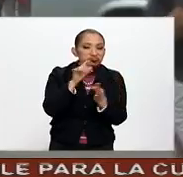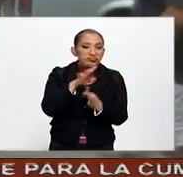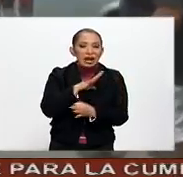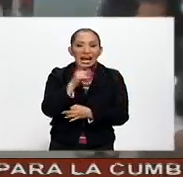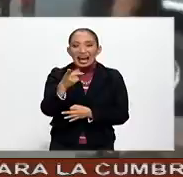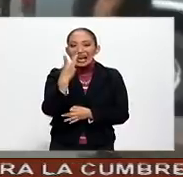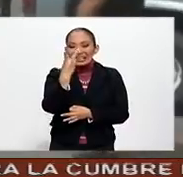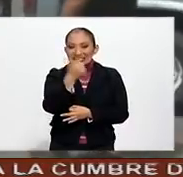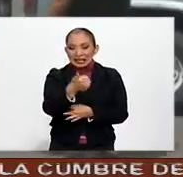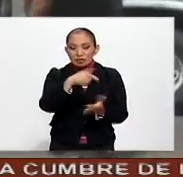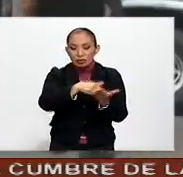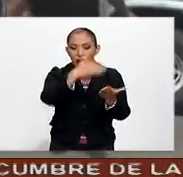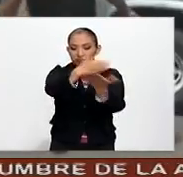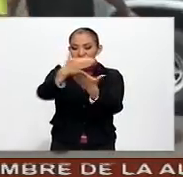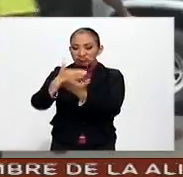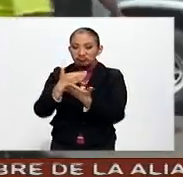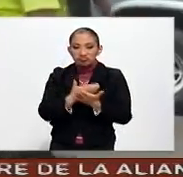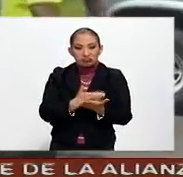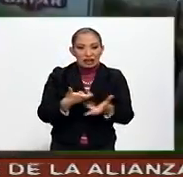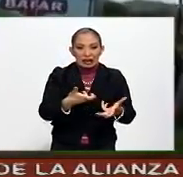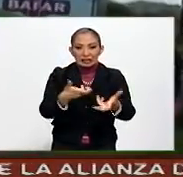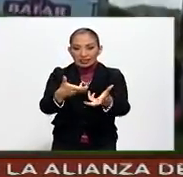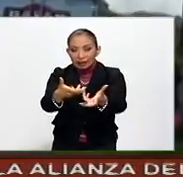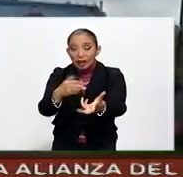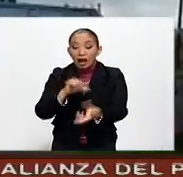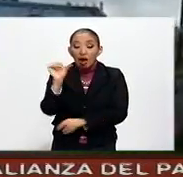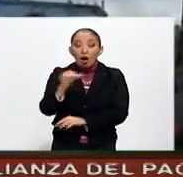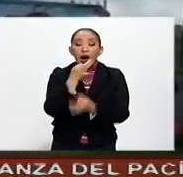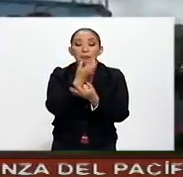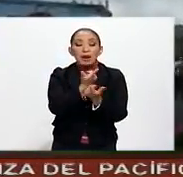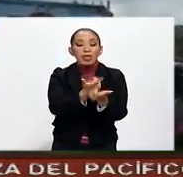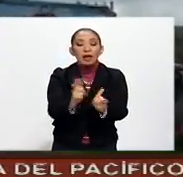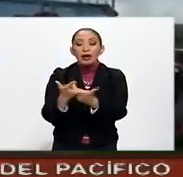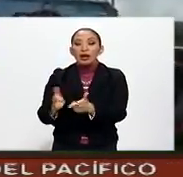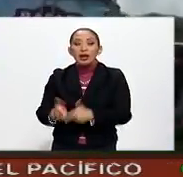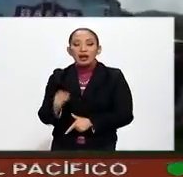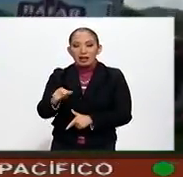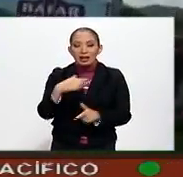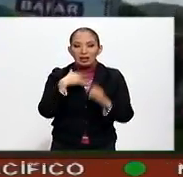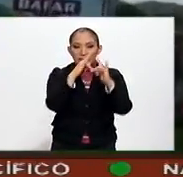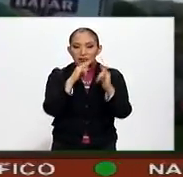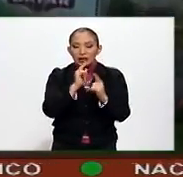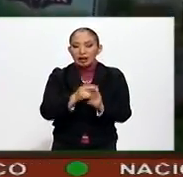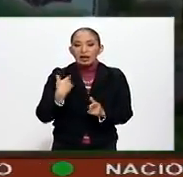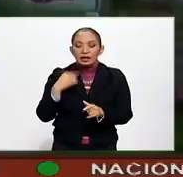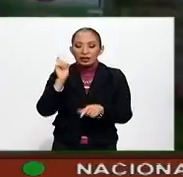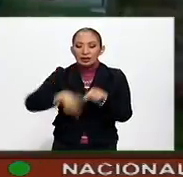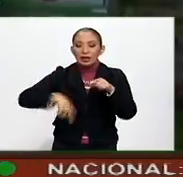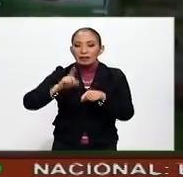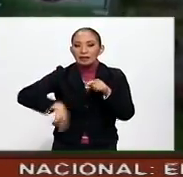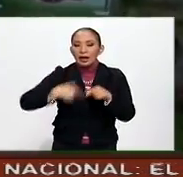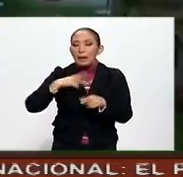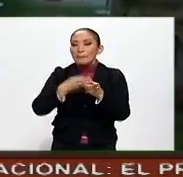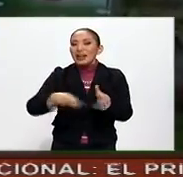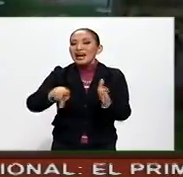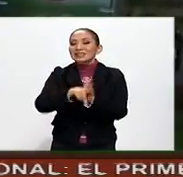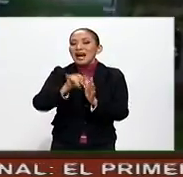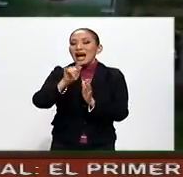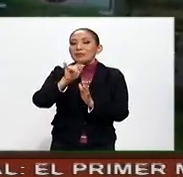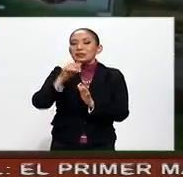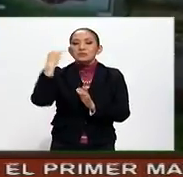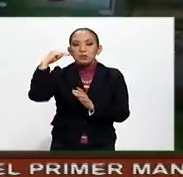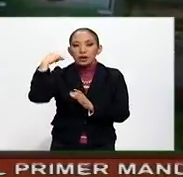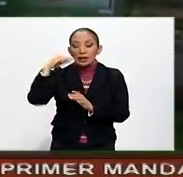6 tramos carreteros cerrados. Anunciaron que hoy liberarán las casetas y levantarán el plantón en la Plaza de Armas de